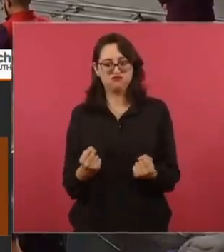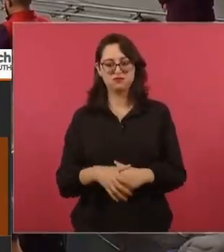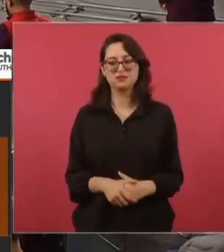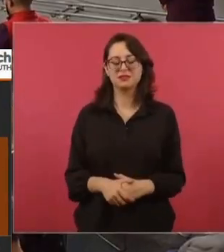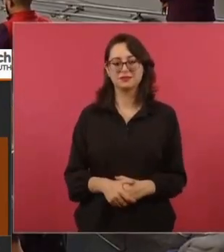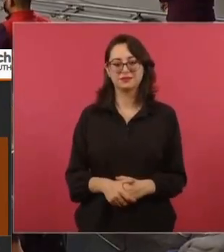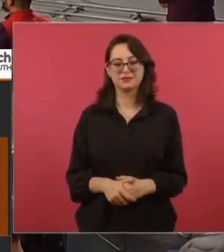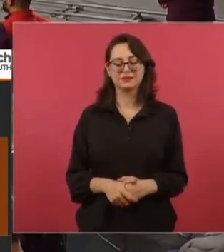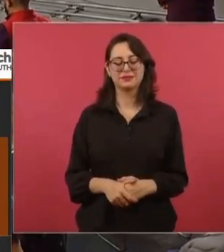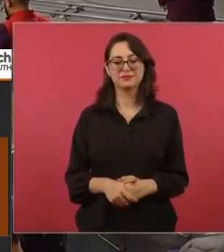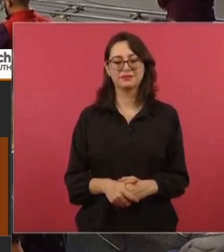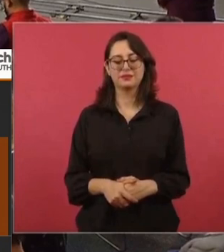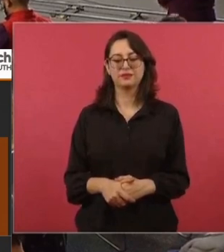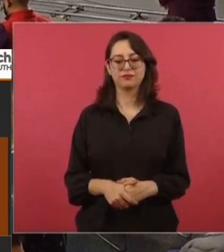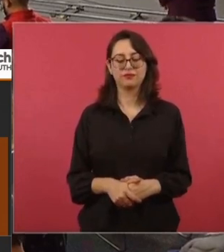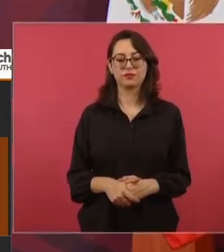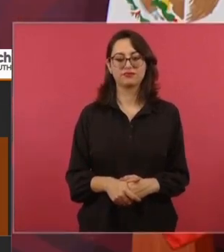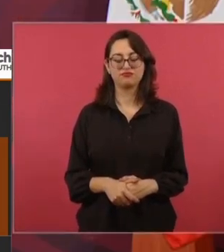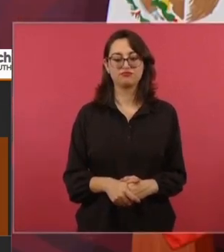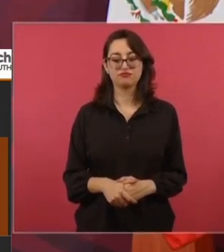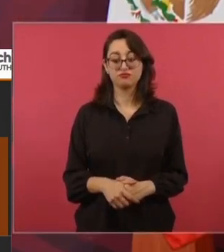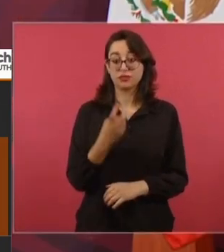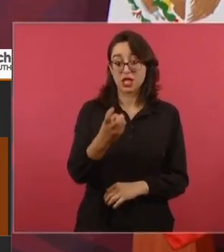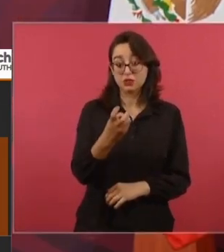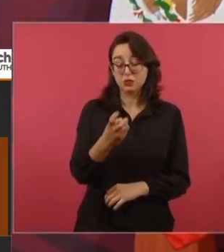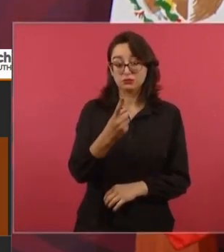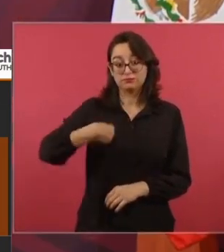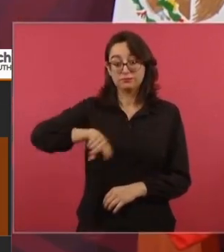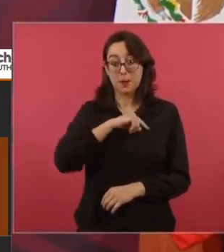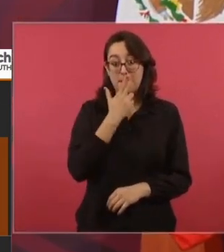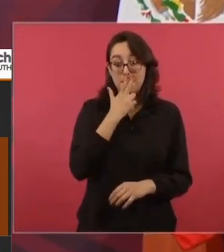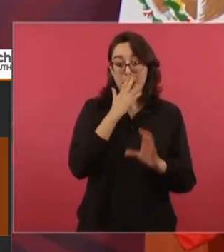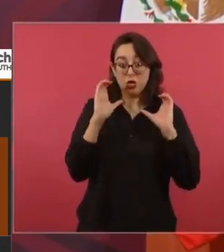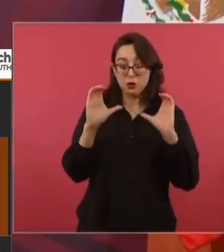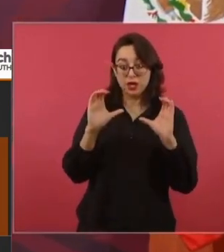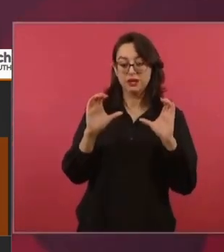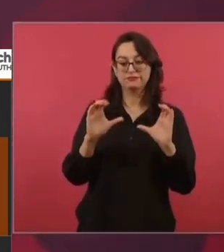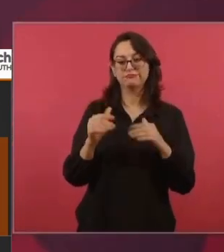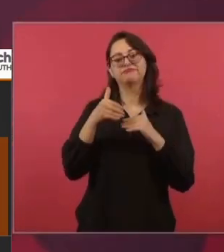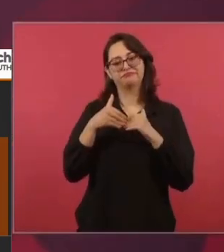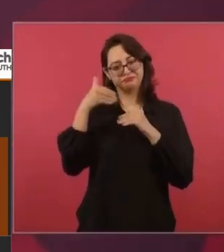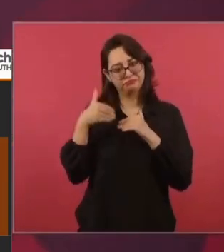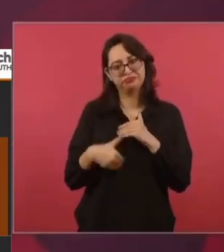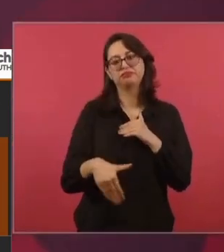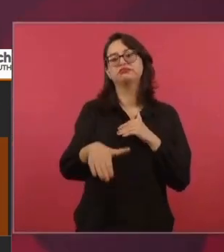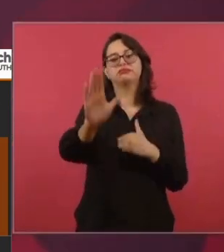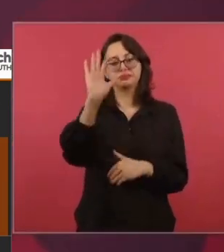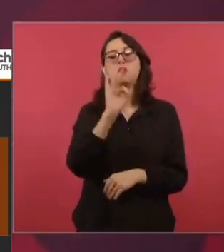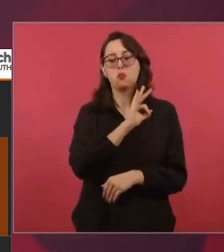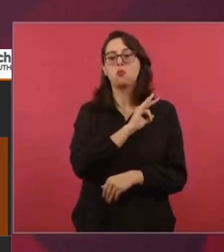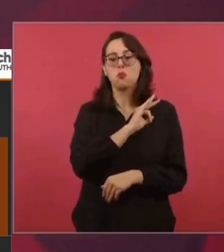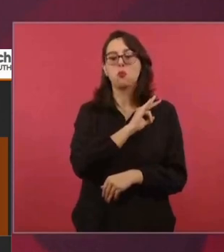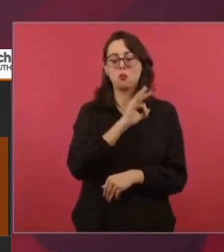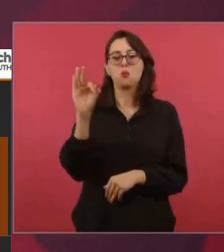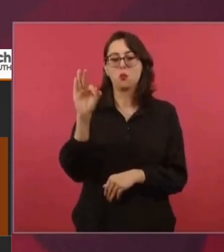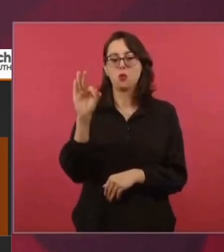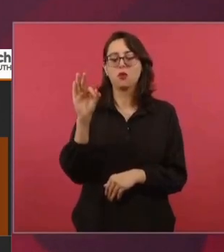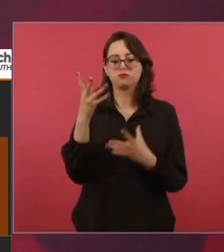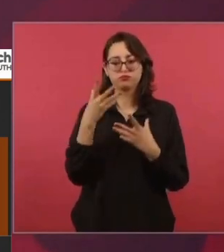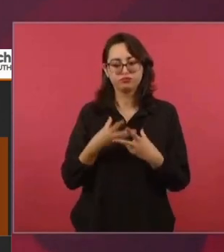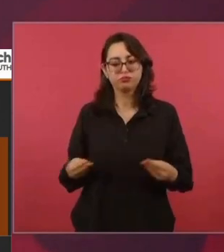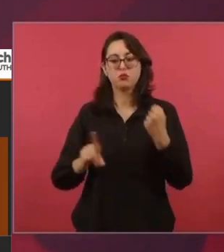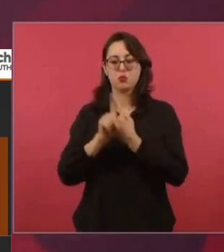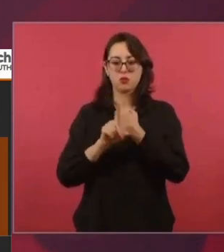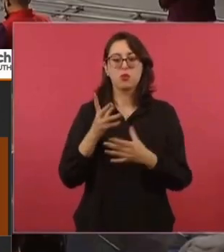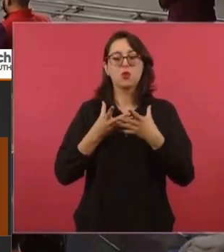Entonces, si cuidamos esto hacia adelante, podemos enfrentar el problema.